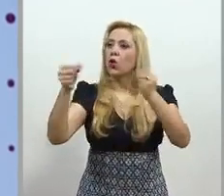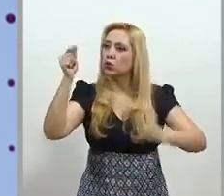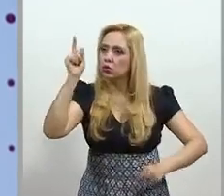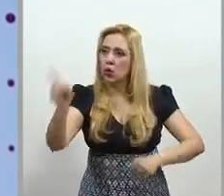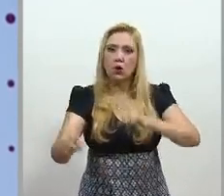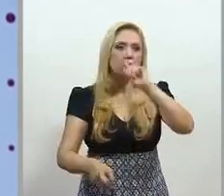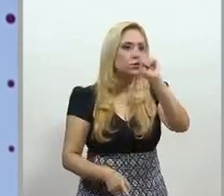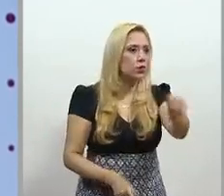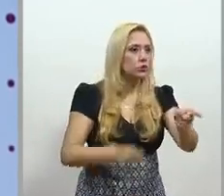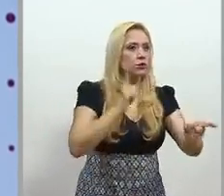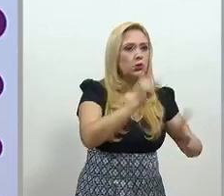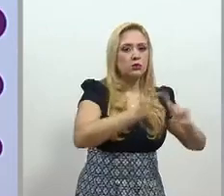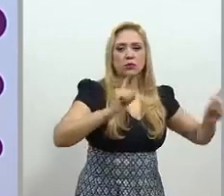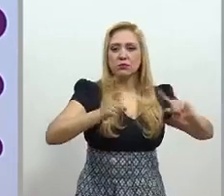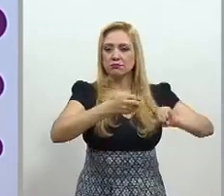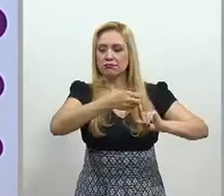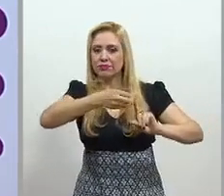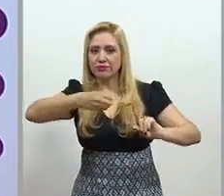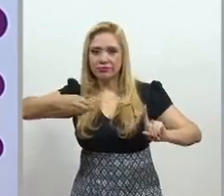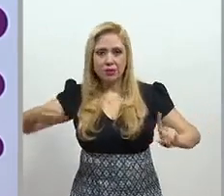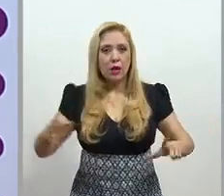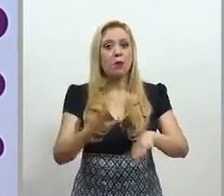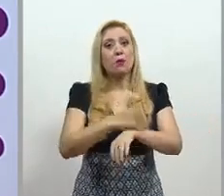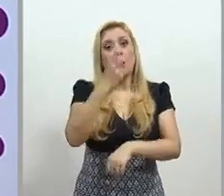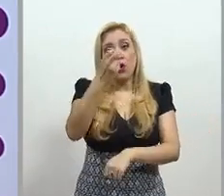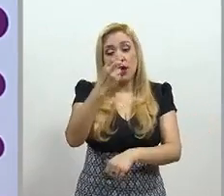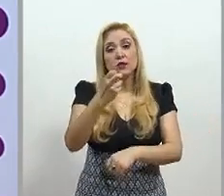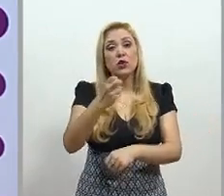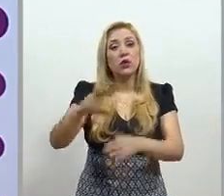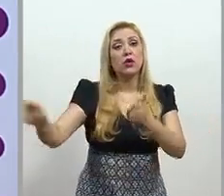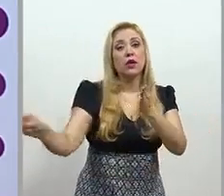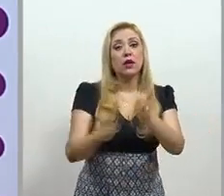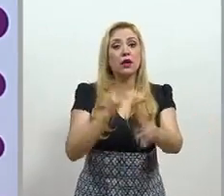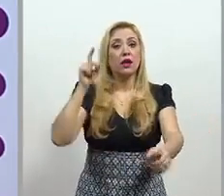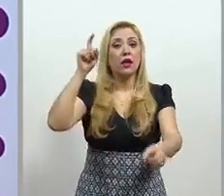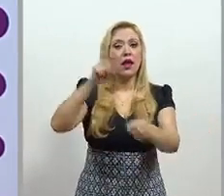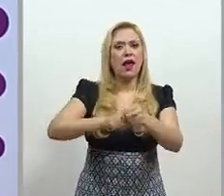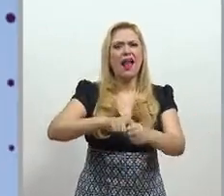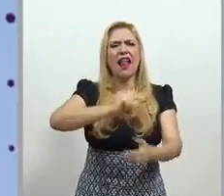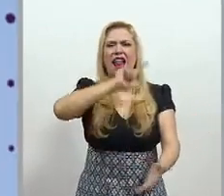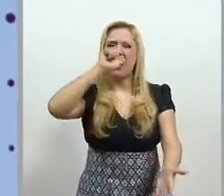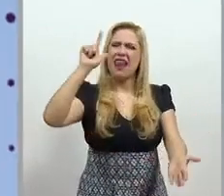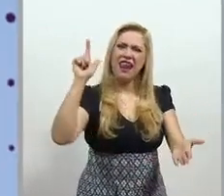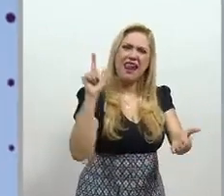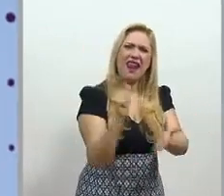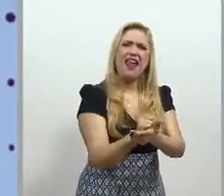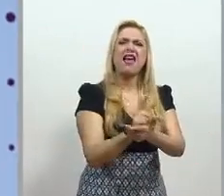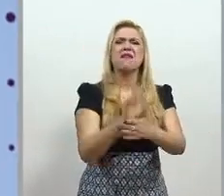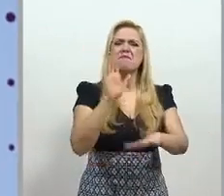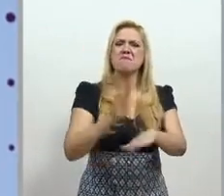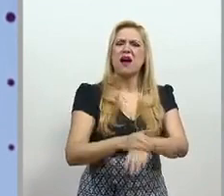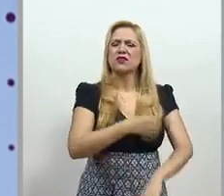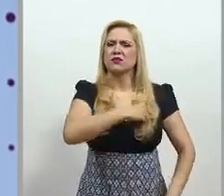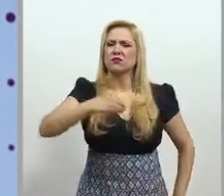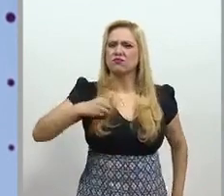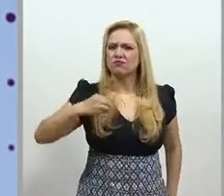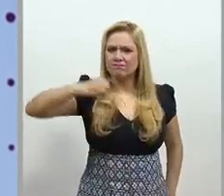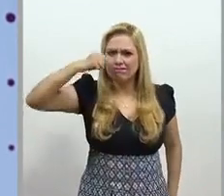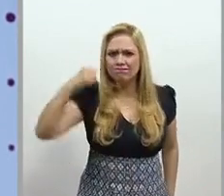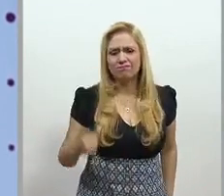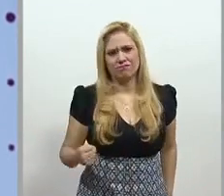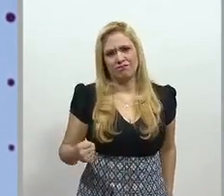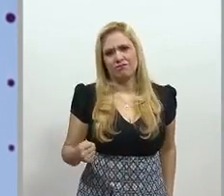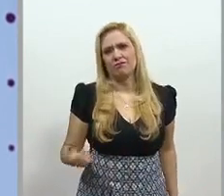importancia de estos tratados de derecho duro, porque también el problema con el medio ambiente es que tuvo una primera